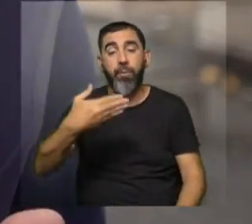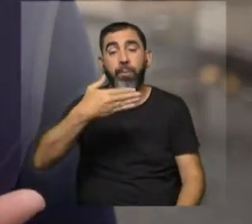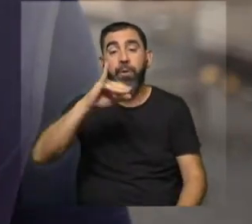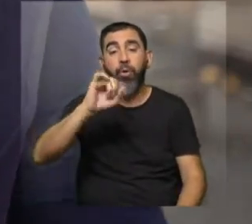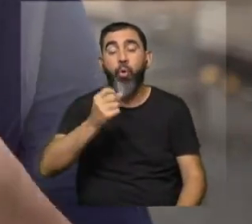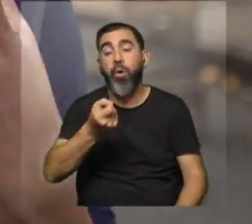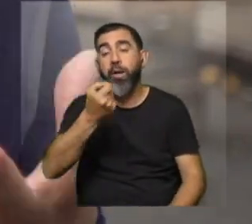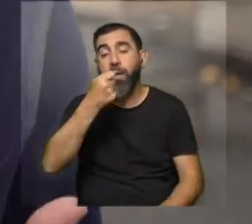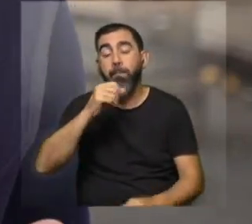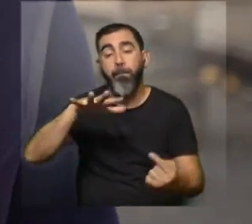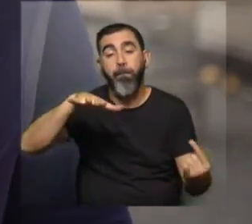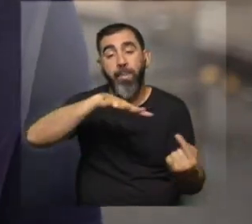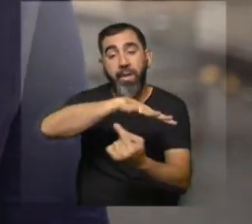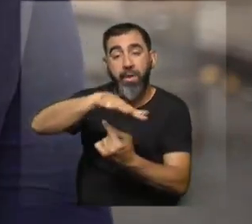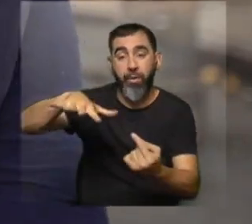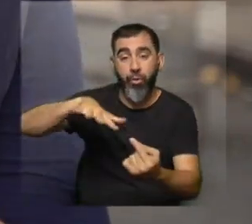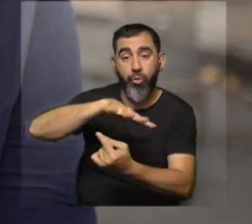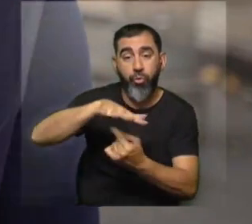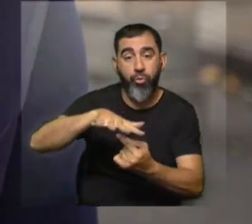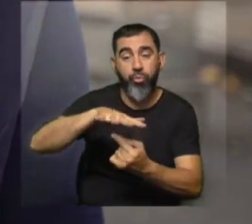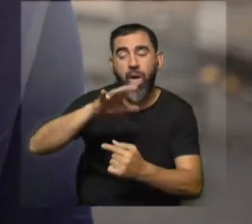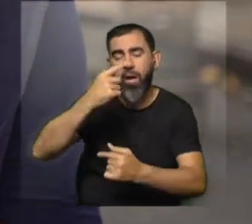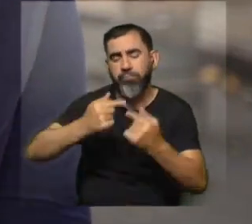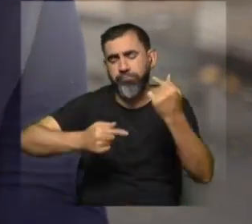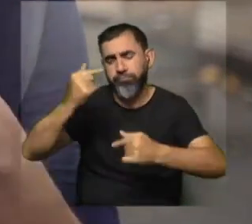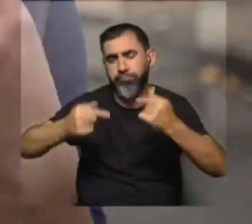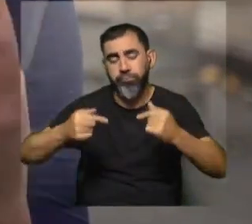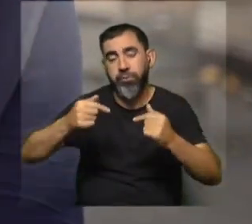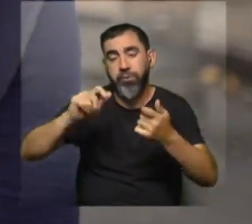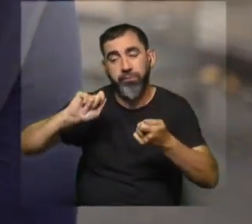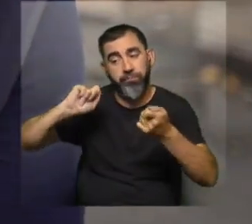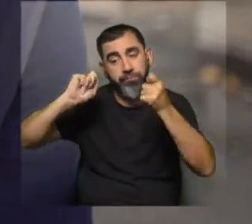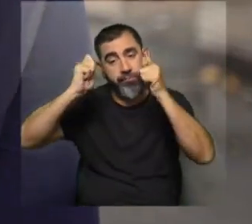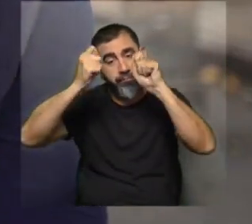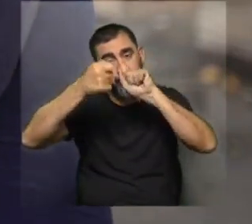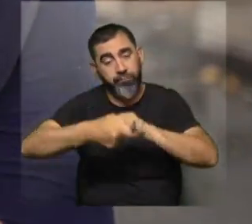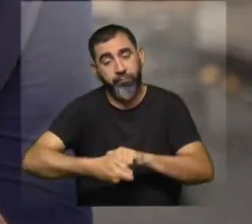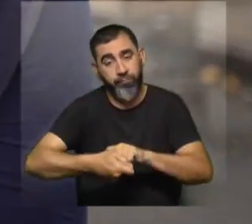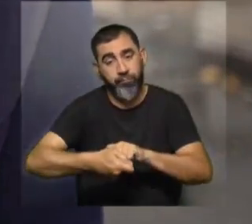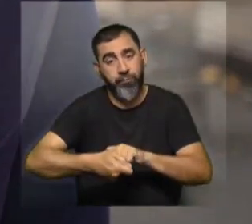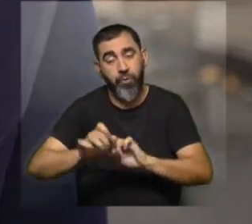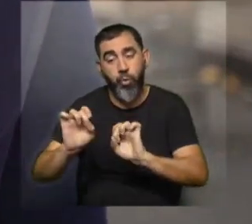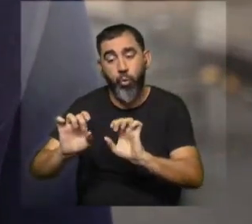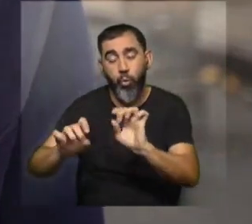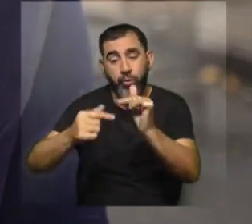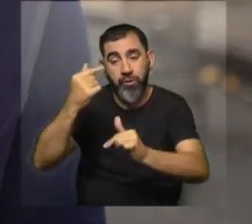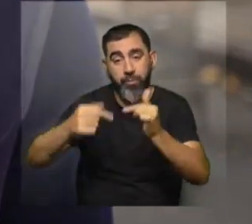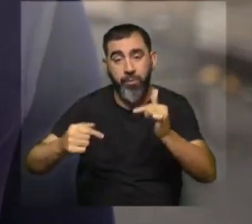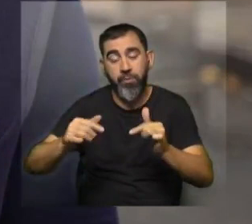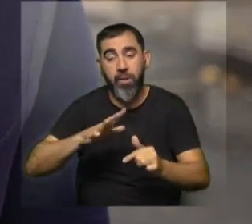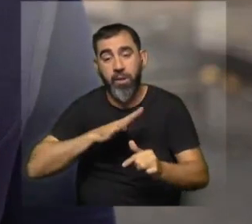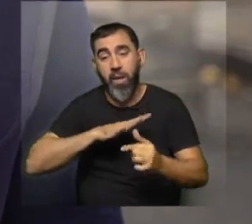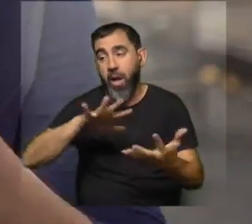bioremediación del ambiente. Hay muchos microorganismos capaces de transformar contaminantes que puedan existir